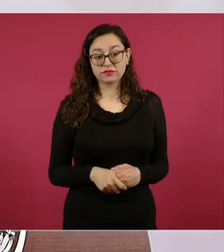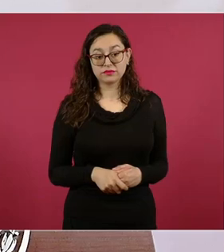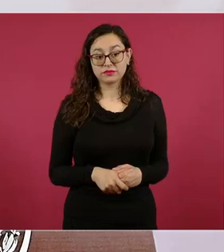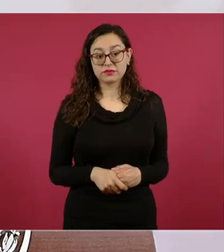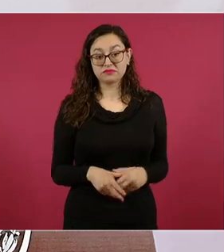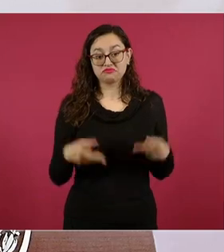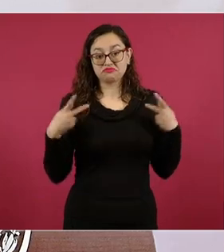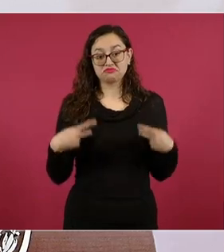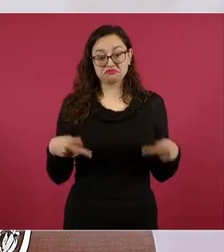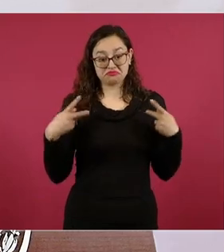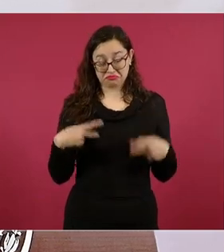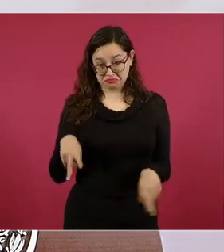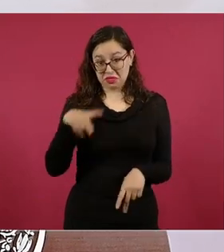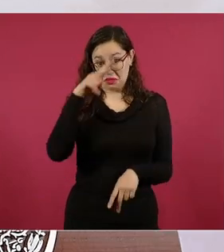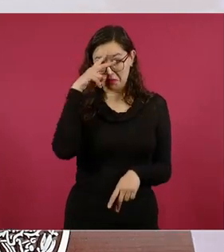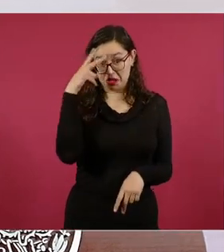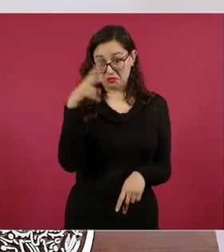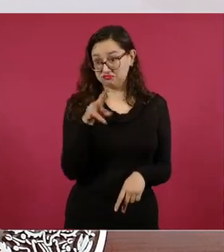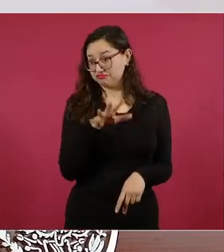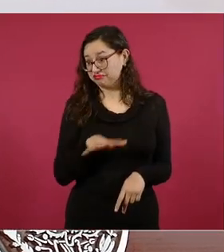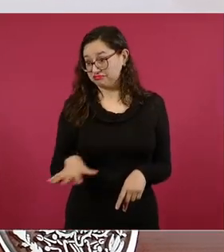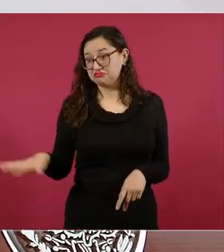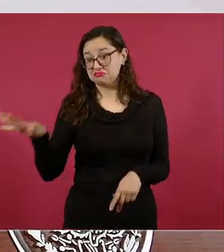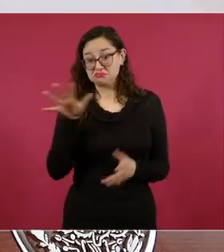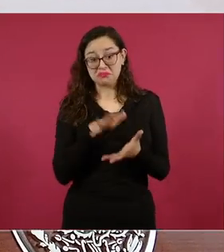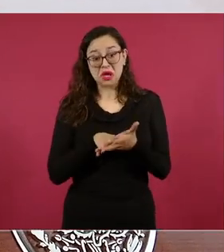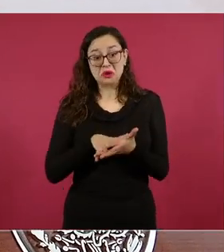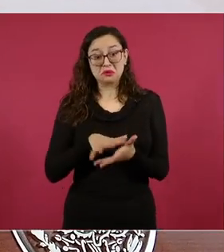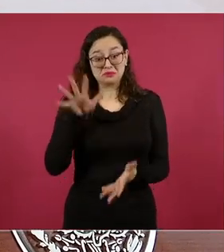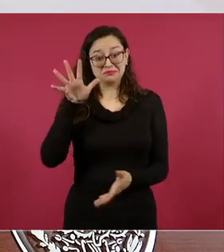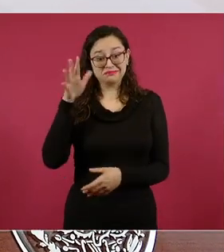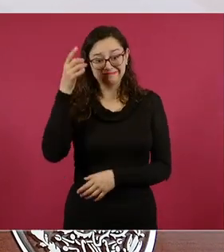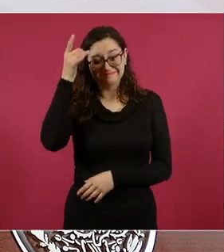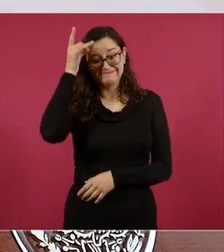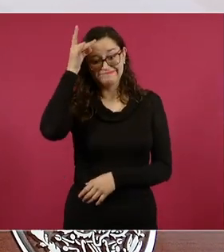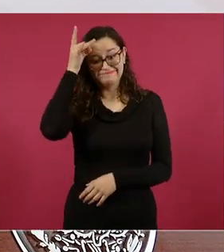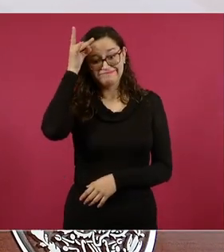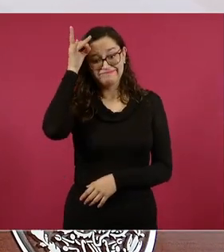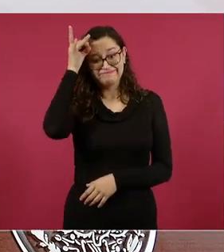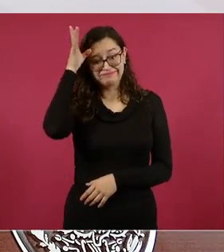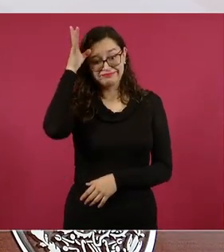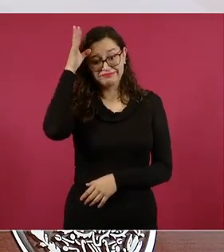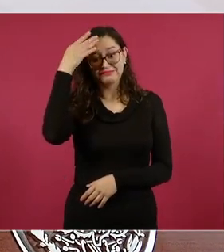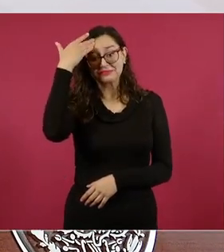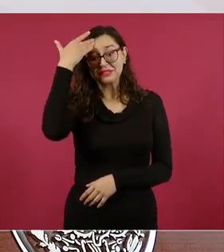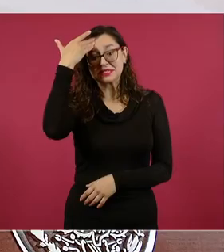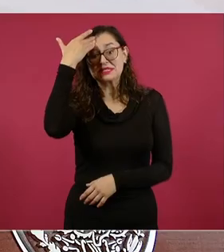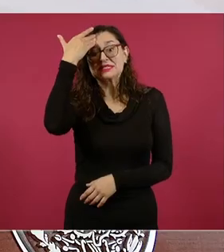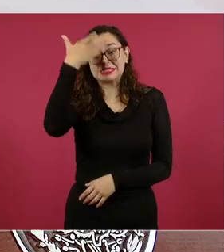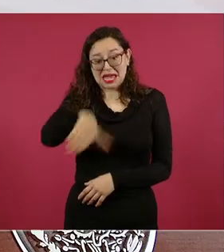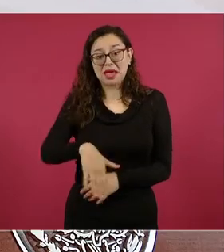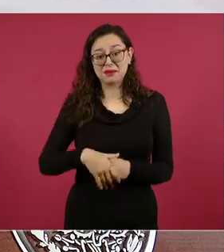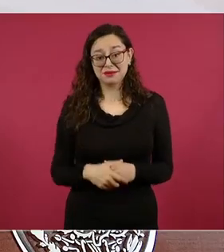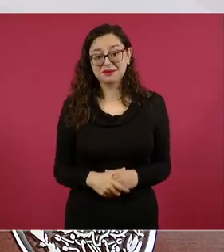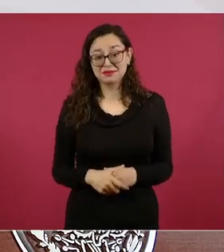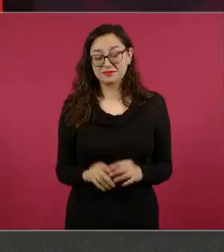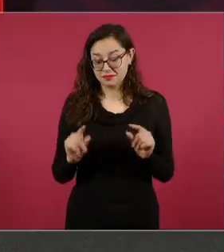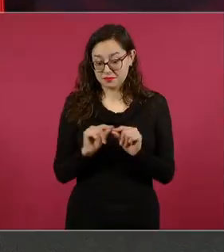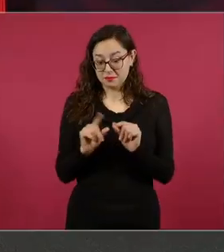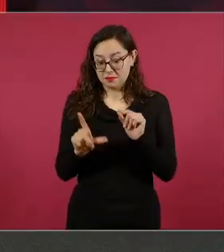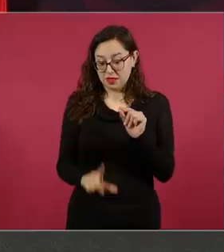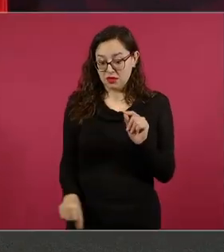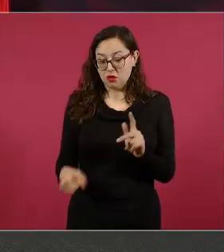está muy consciente de que en el país se está llevando a cabo una